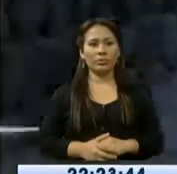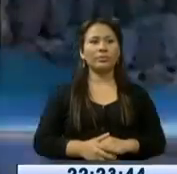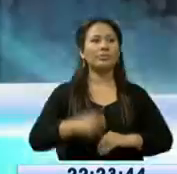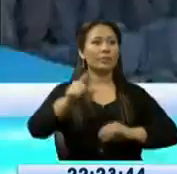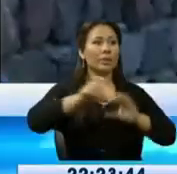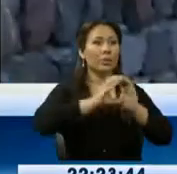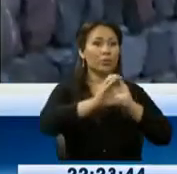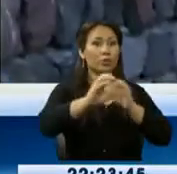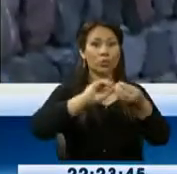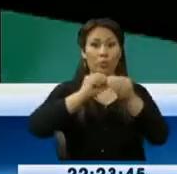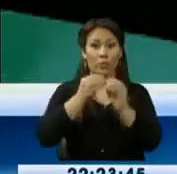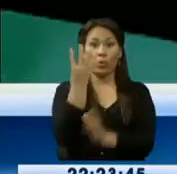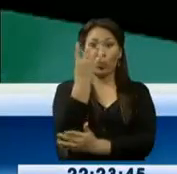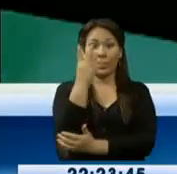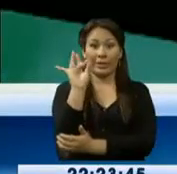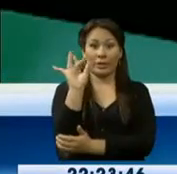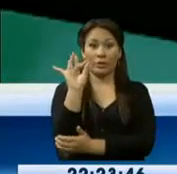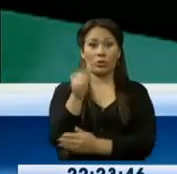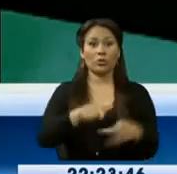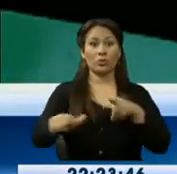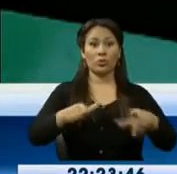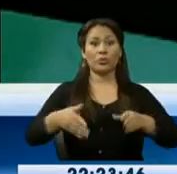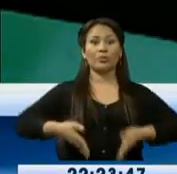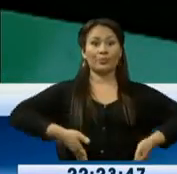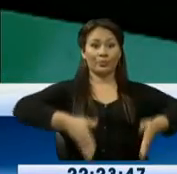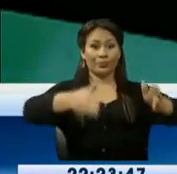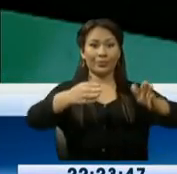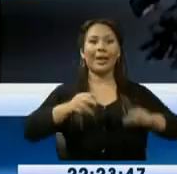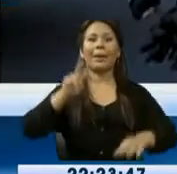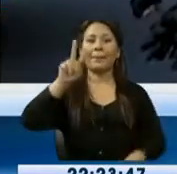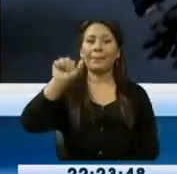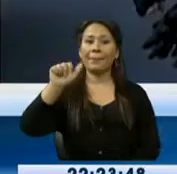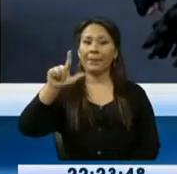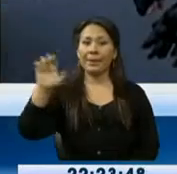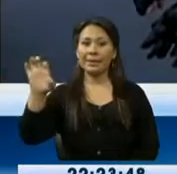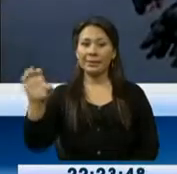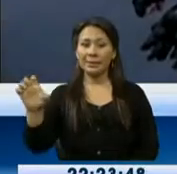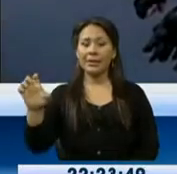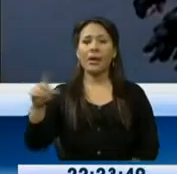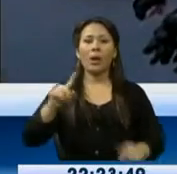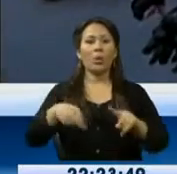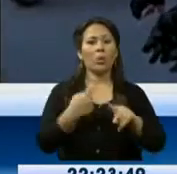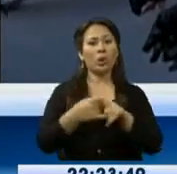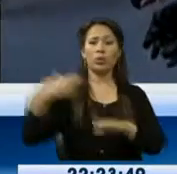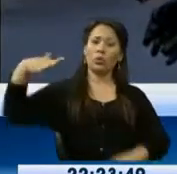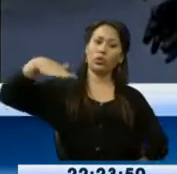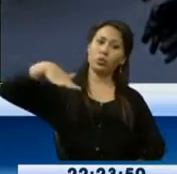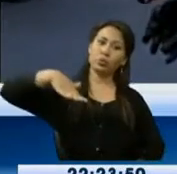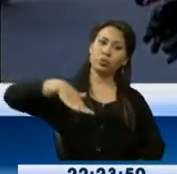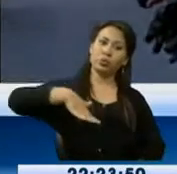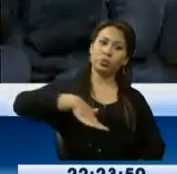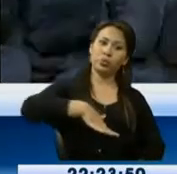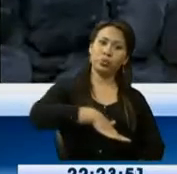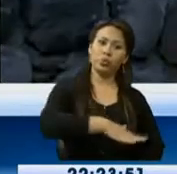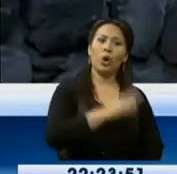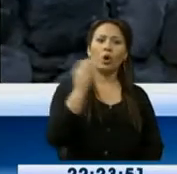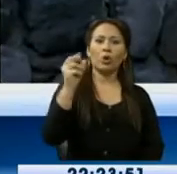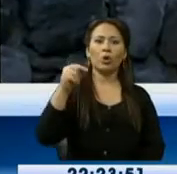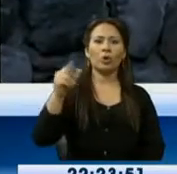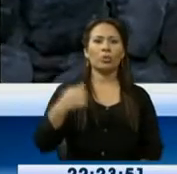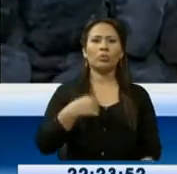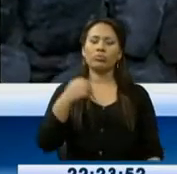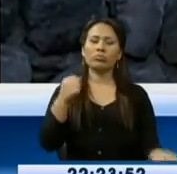Este bus disco número 48 cubría la ruta Quito Valle de los Chillos. De pronto, cuando bajaba por la antigua vía a Conocoto, el chofer se